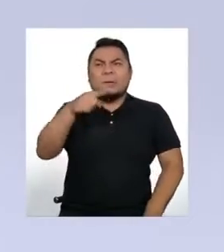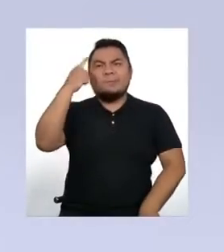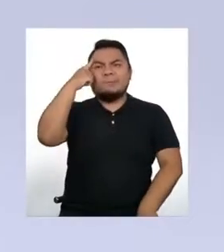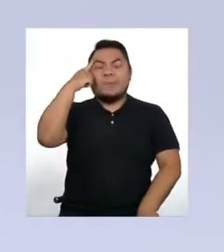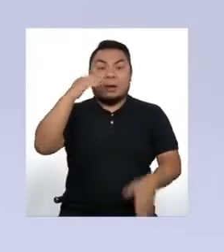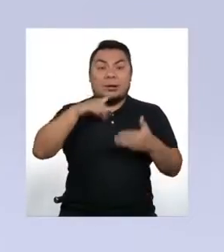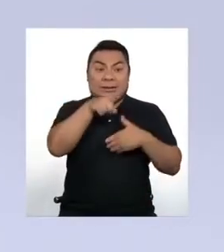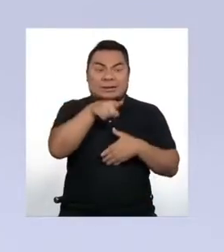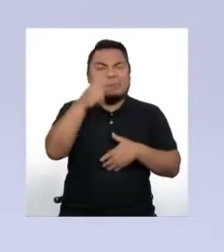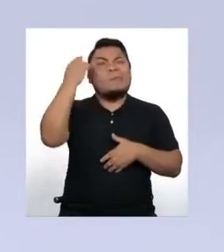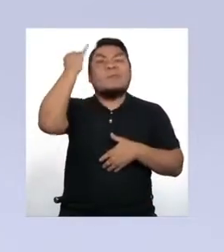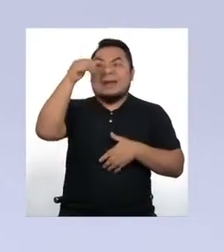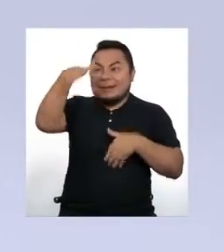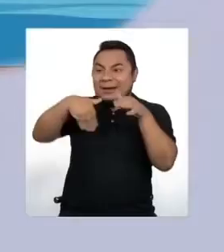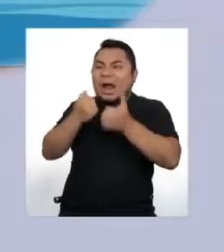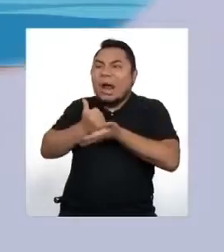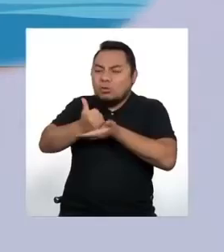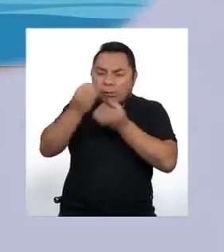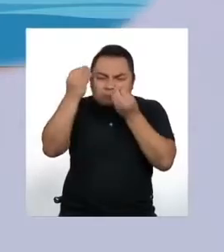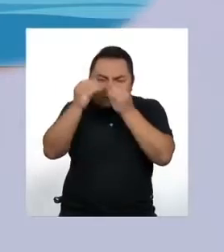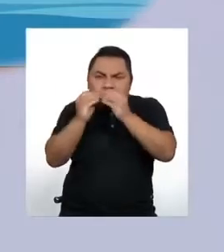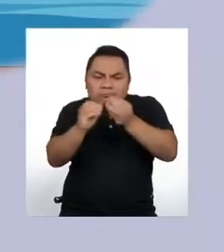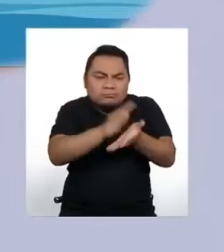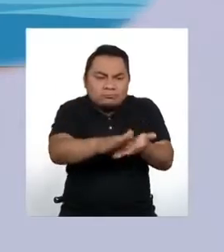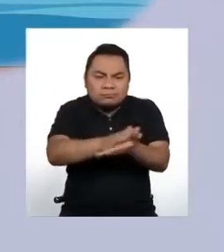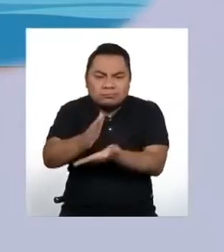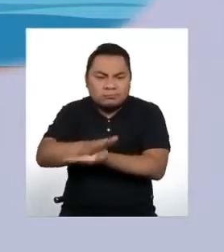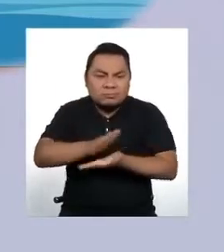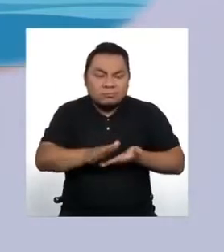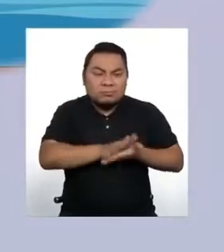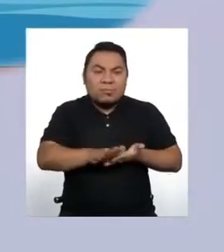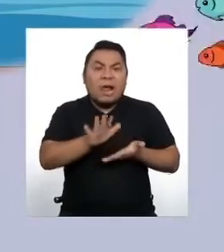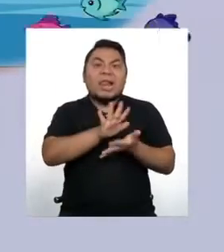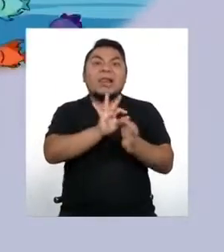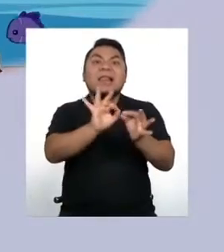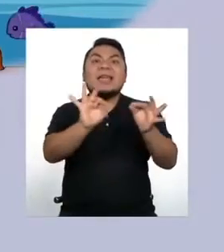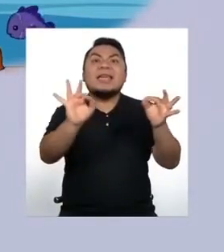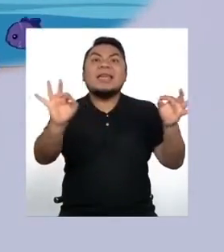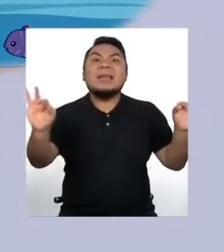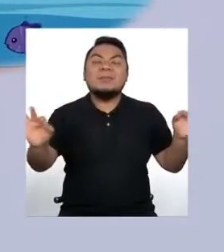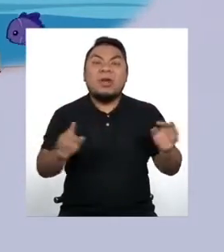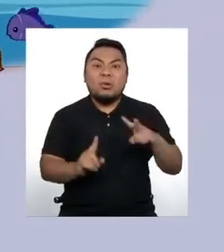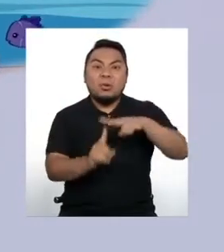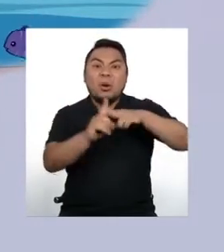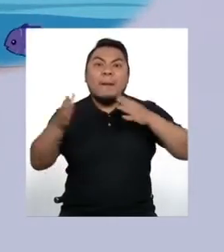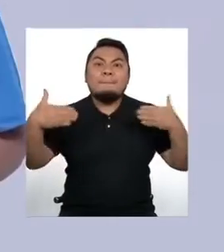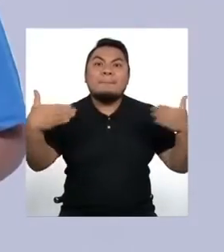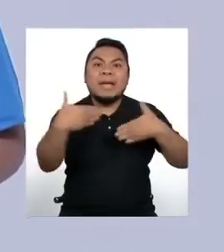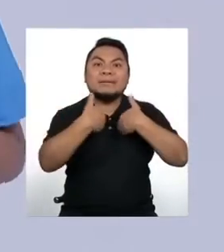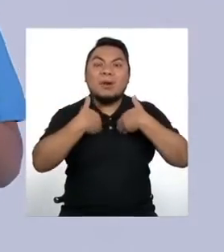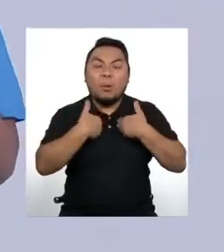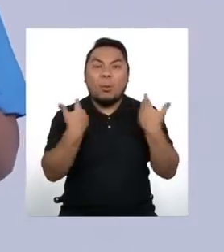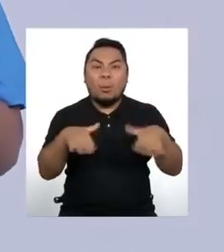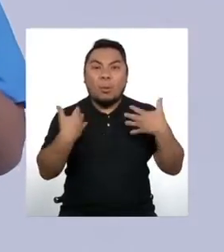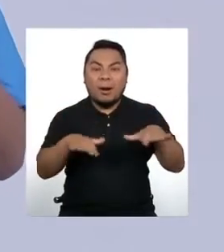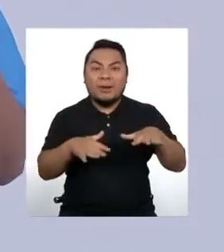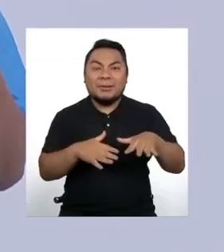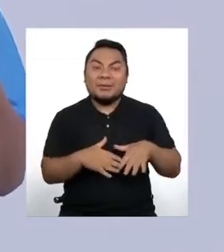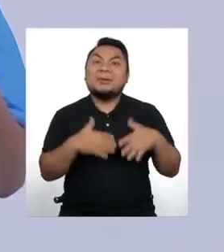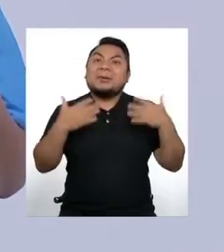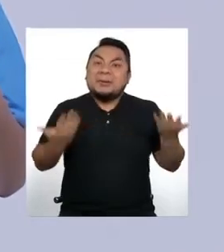Cuatro cajas pequeñas de cartón o plástico con tapa. El procedimiento es el siguiente.